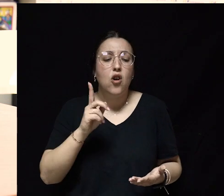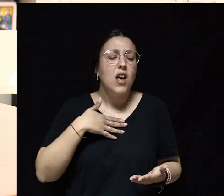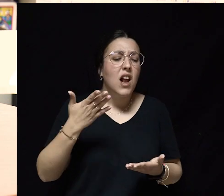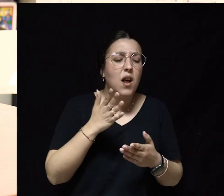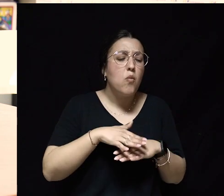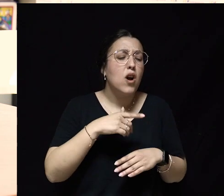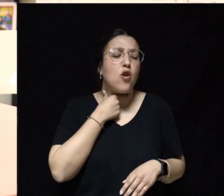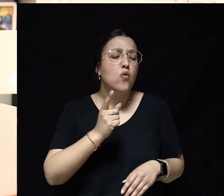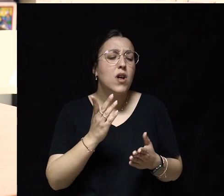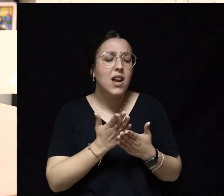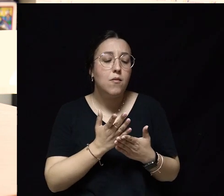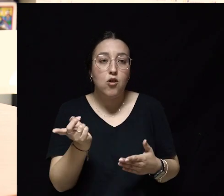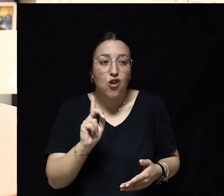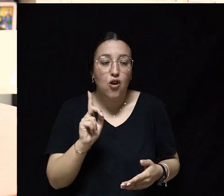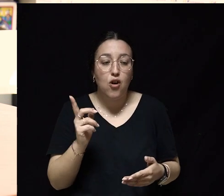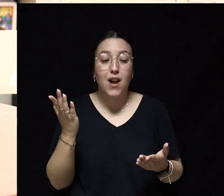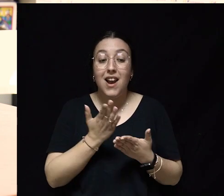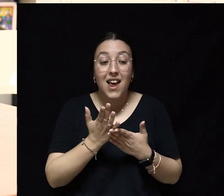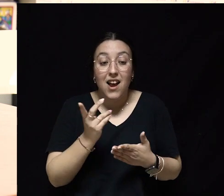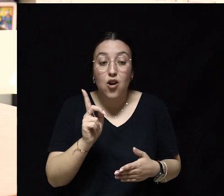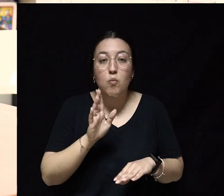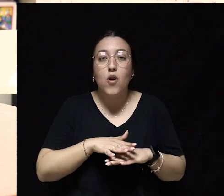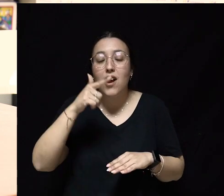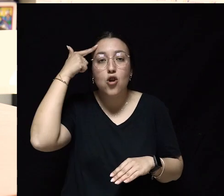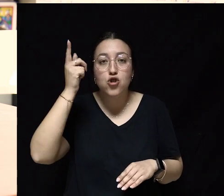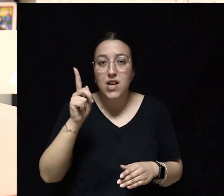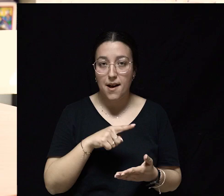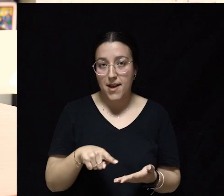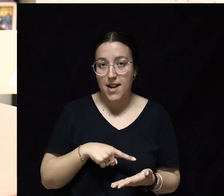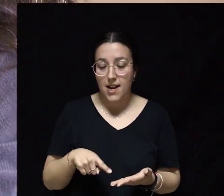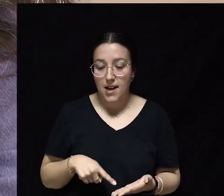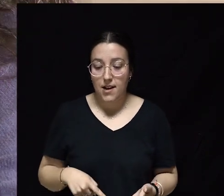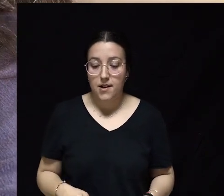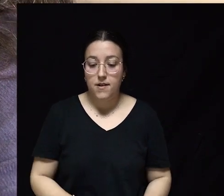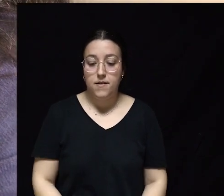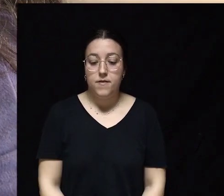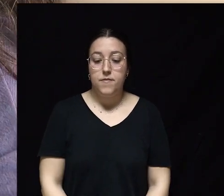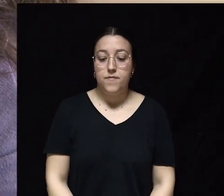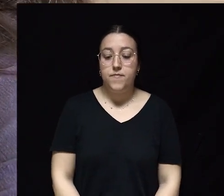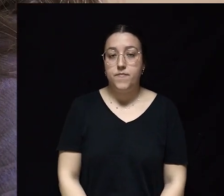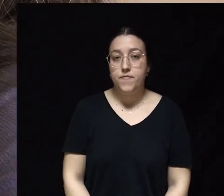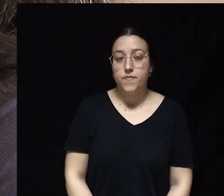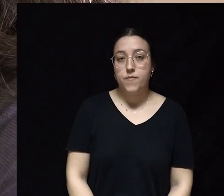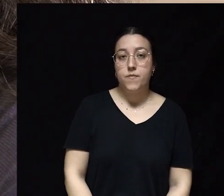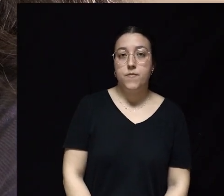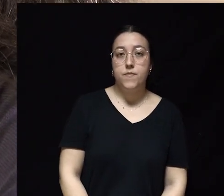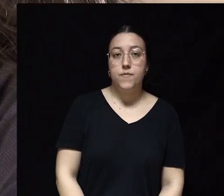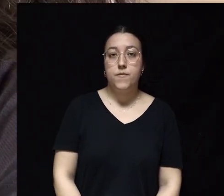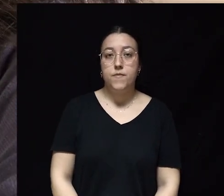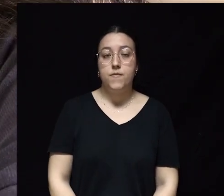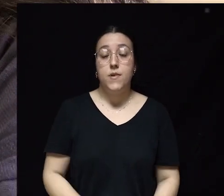niños hoy en día no es que no quieran leer los libros que les proporcionan en el instituto o en el centro